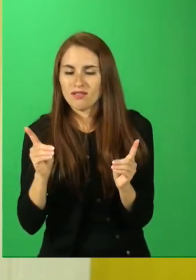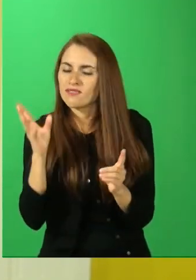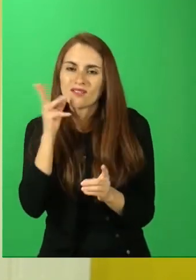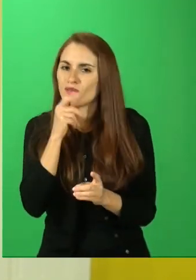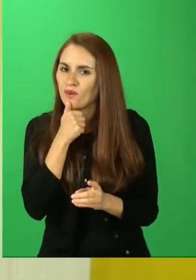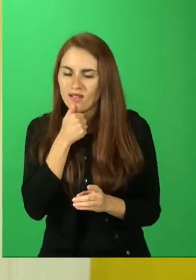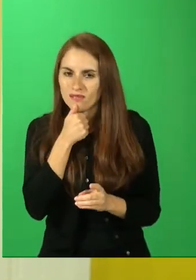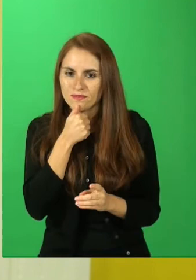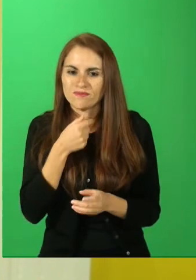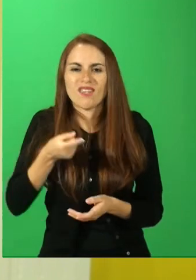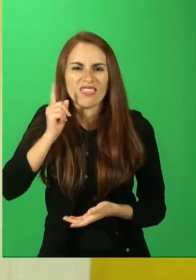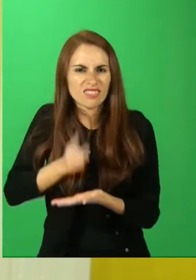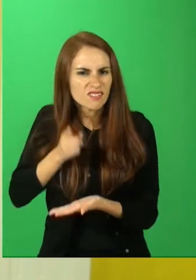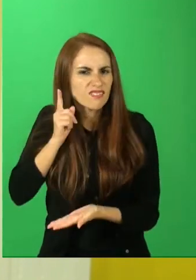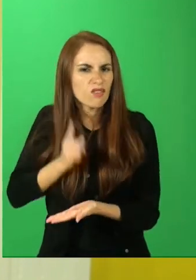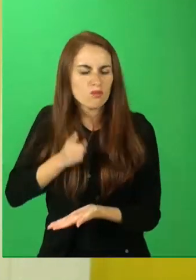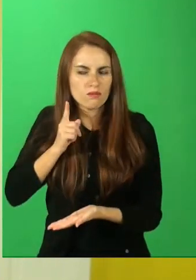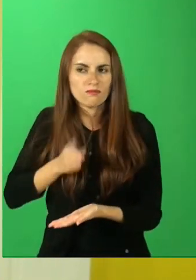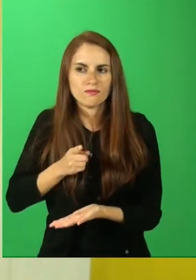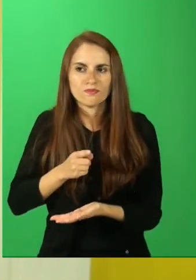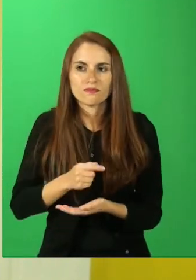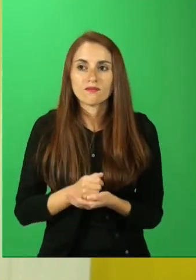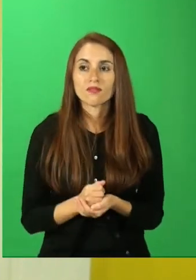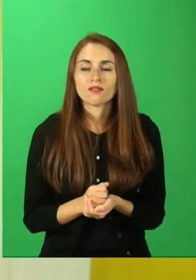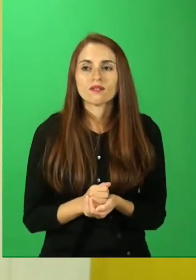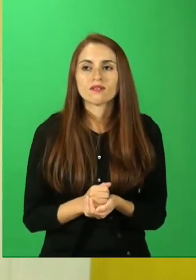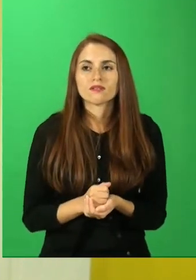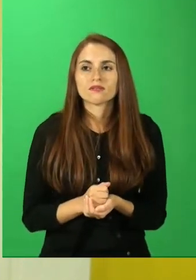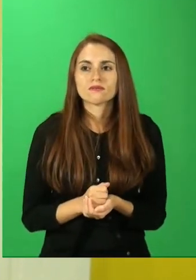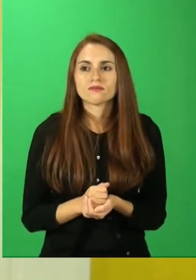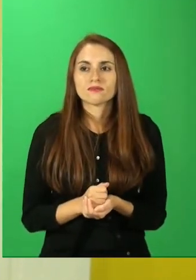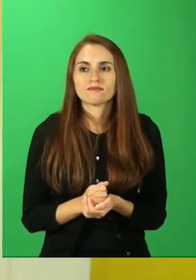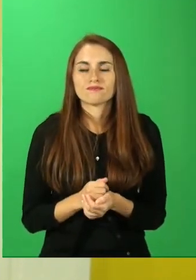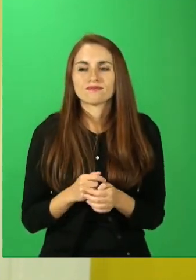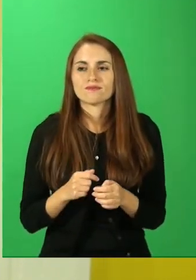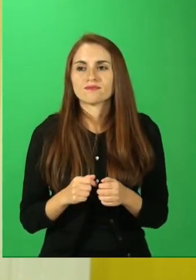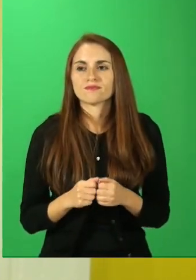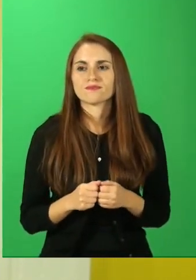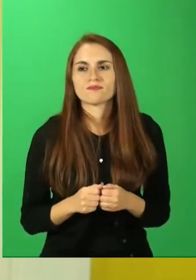permite que haya opiniones distintas, y lo que queremos ahora es igualdad.